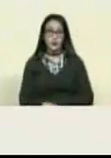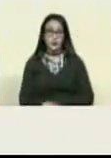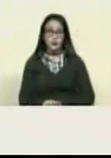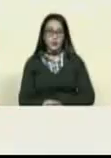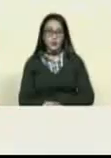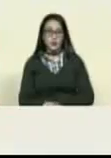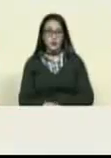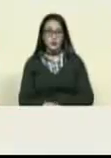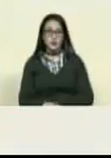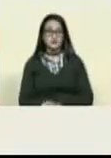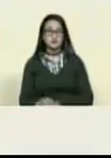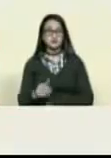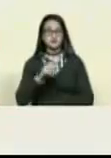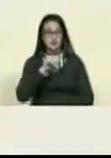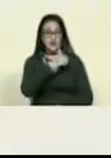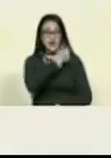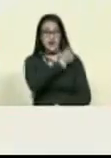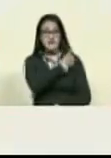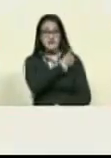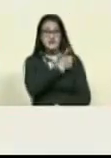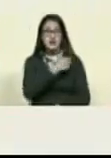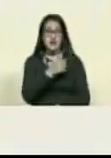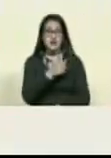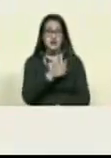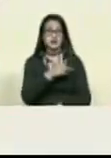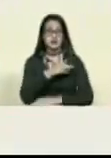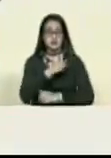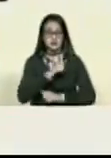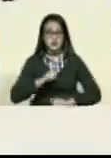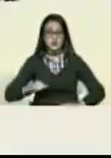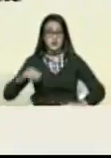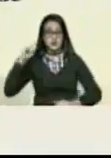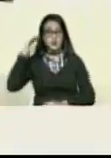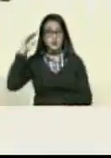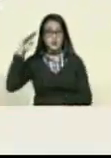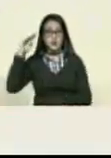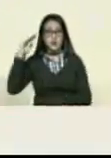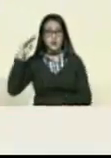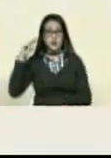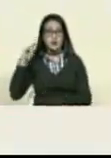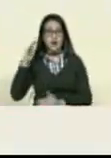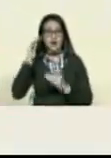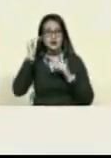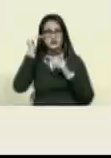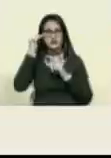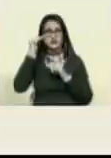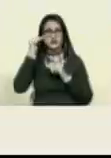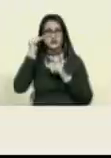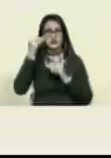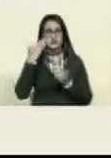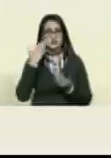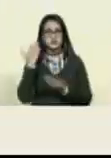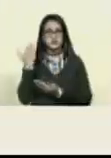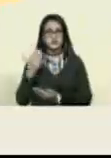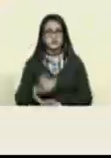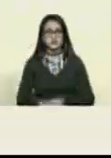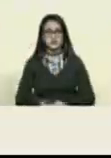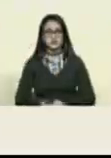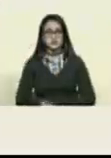Moros, comandante en jefe de la Fuerza Armada Nacional Bolivariana. ¡Atención, presente!